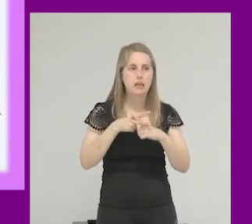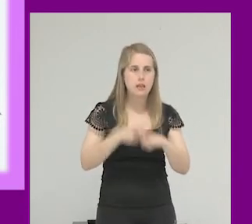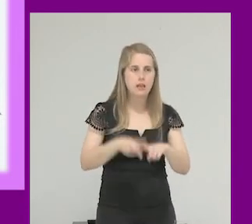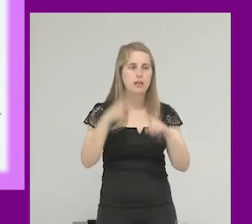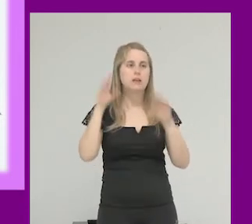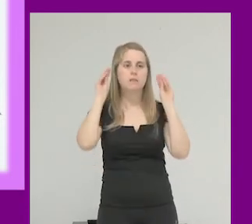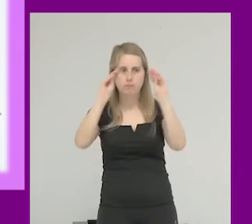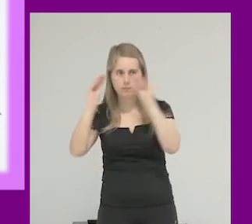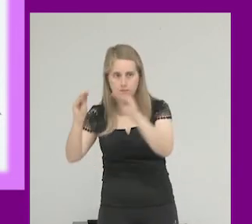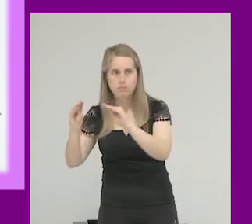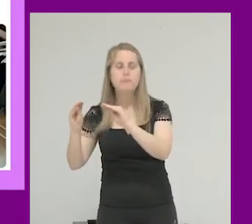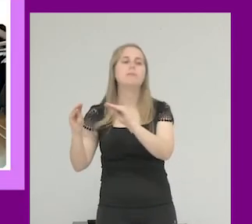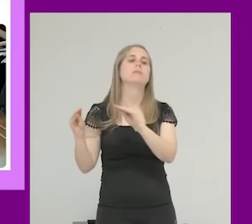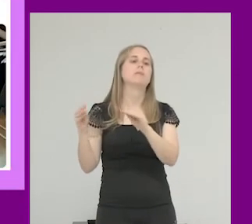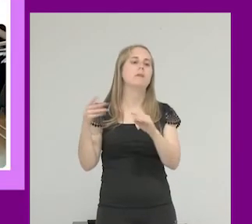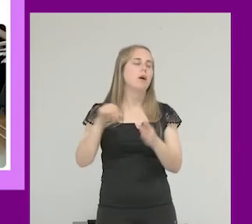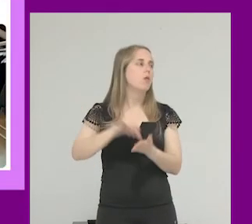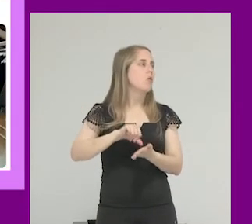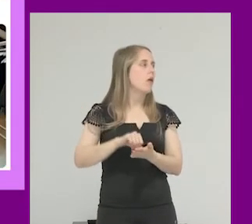cívicos de la ciudad.